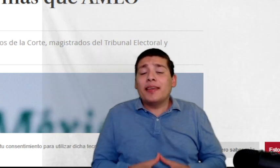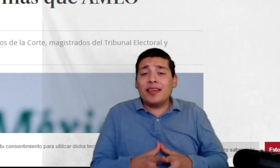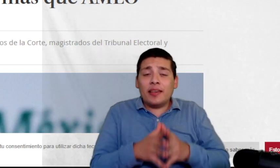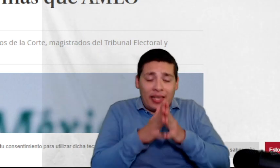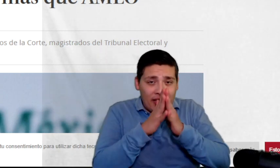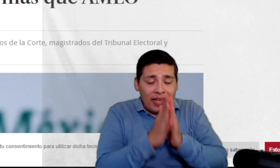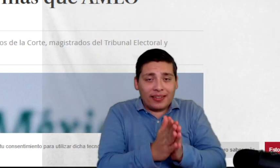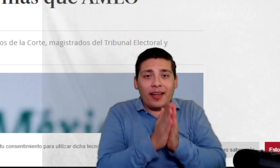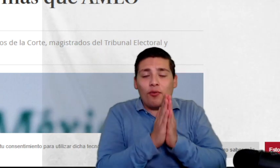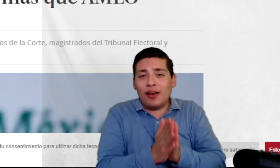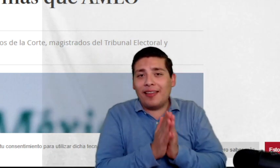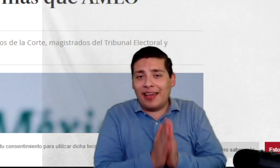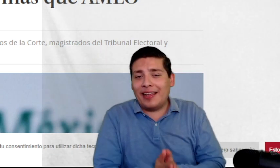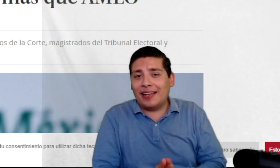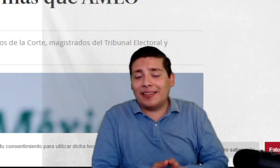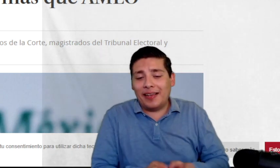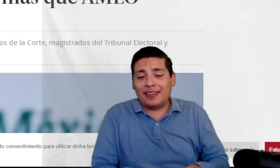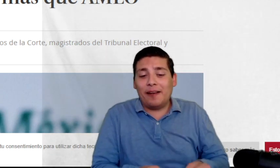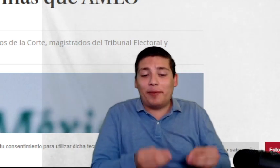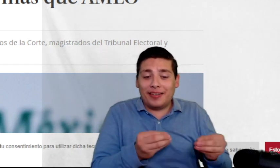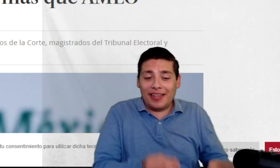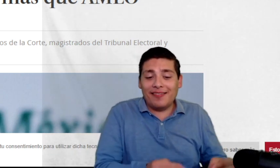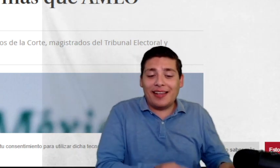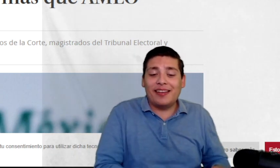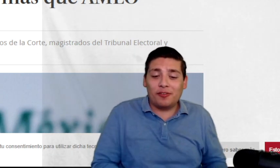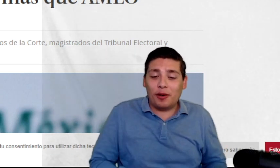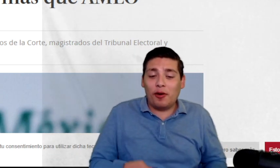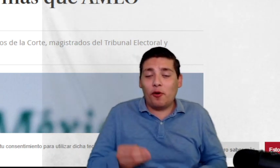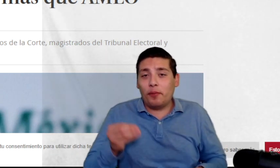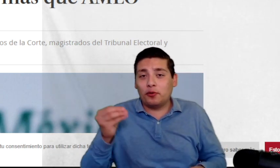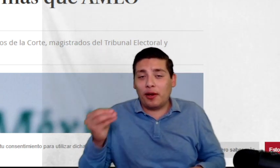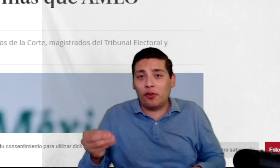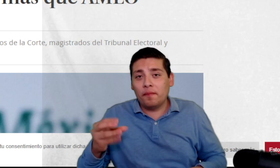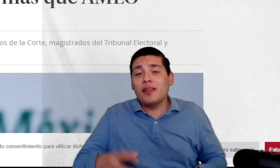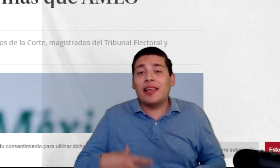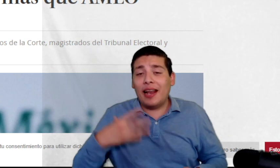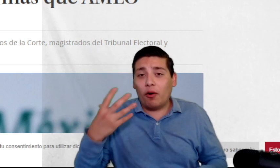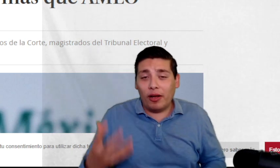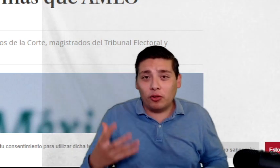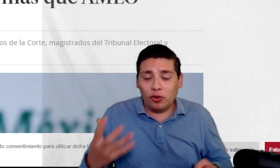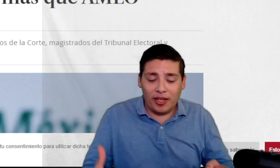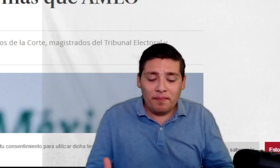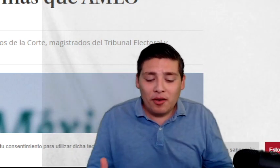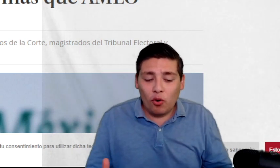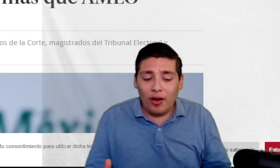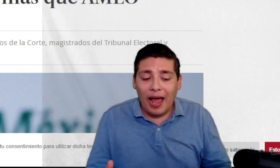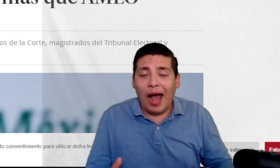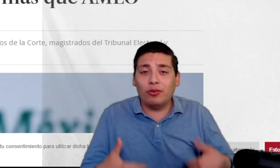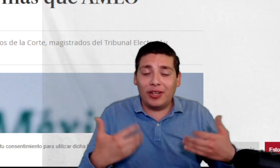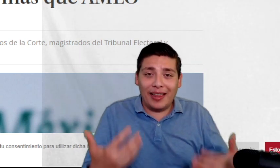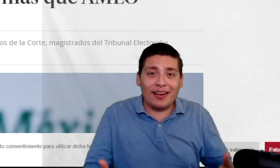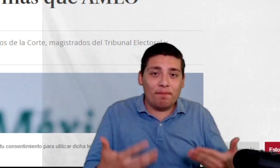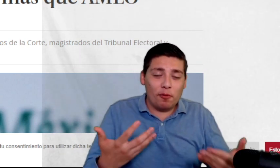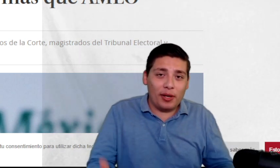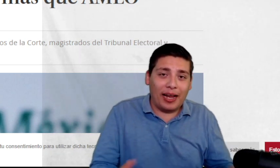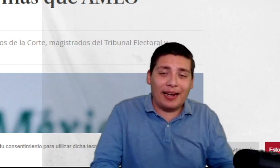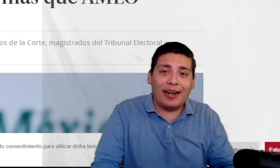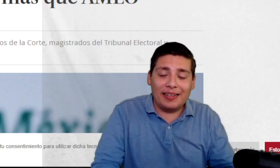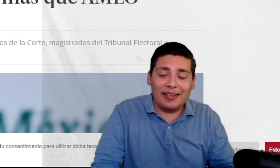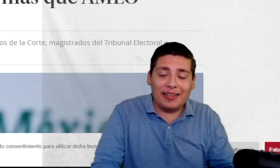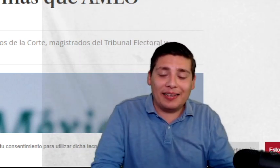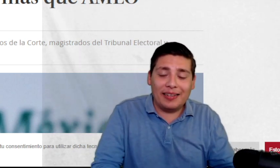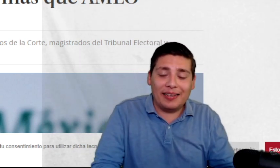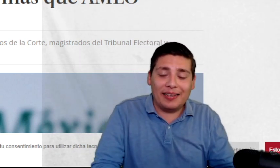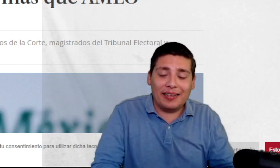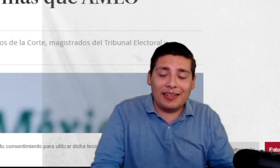tribunal. Y es que una de ellas es que el presidente Andrés Manuel López Obrador y la 4T, con la austeridad republicana